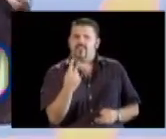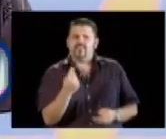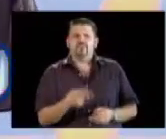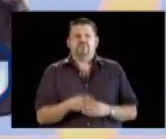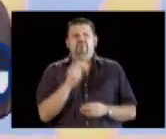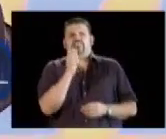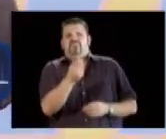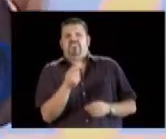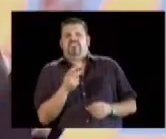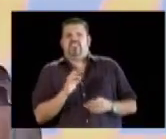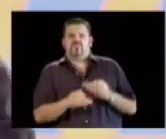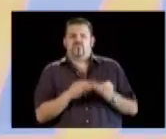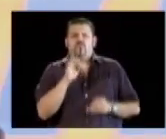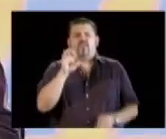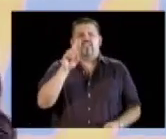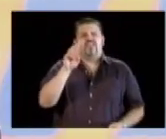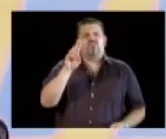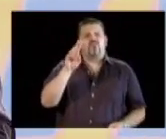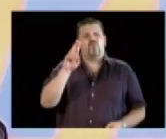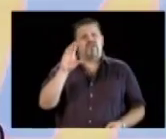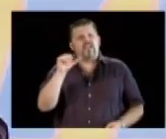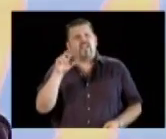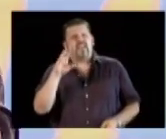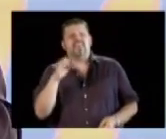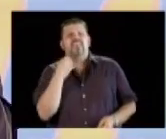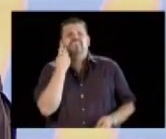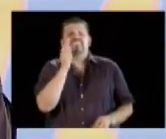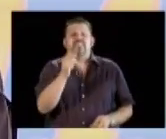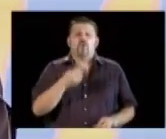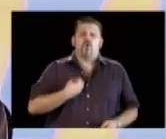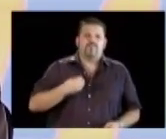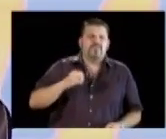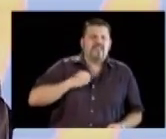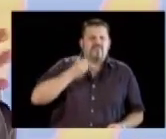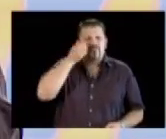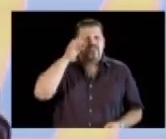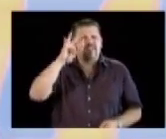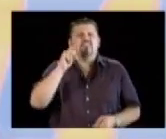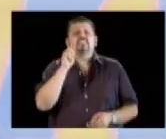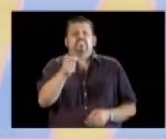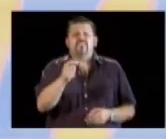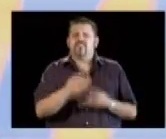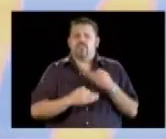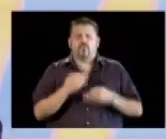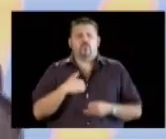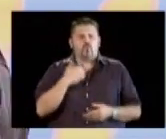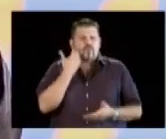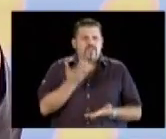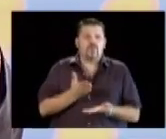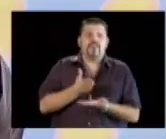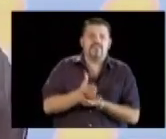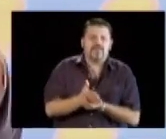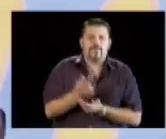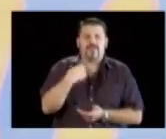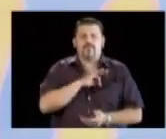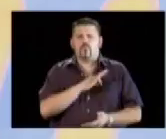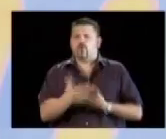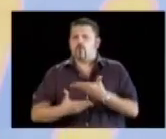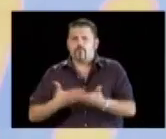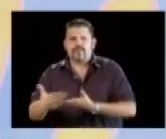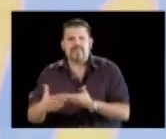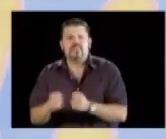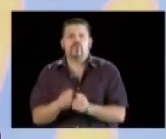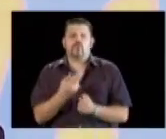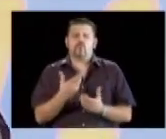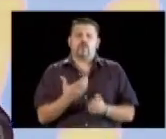de educar, de OmniLife y demás? Yo quisiera entrar en materia que me ayudaran algunos de ustedes para compartir lo que les ha sucedido